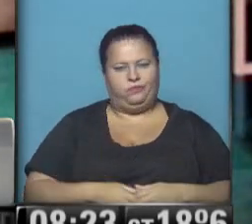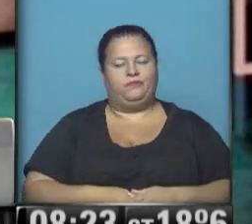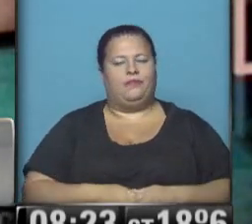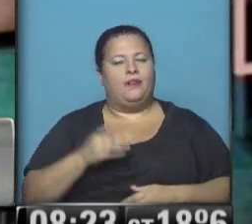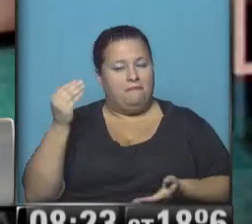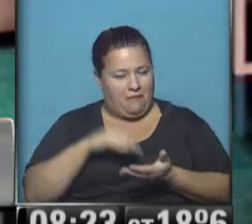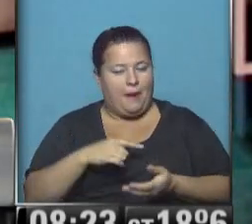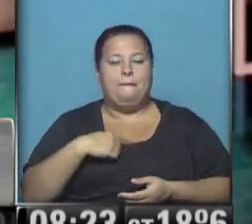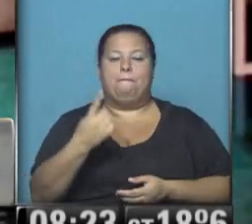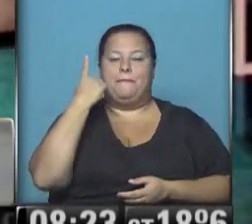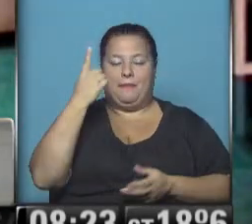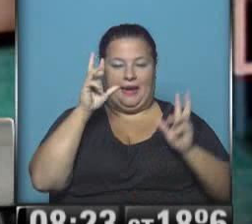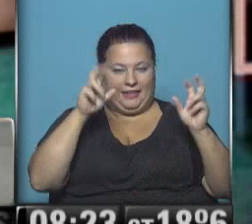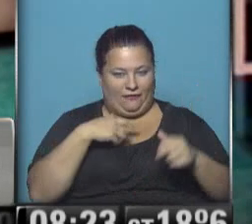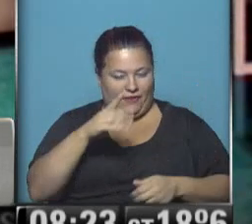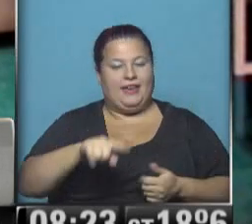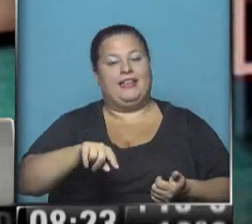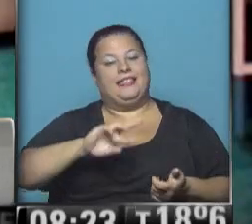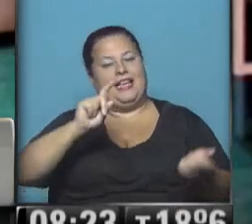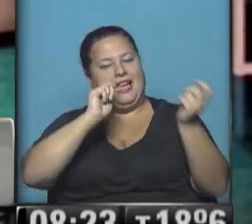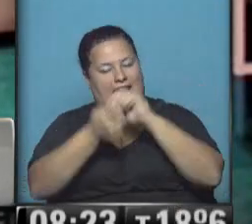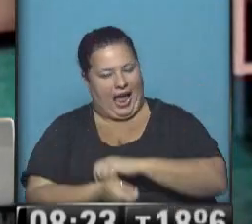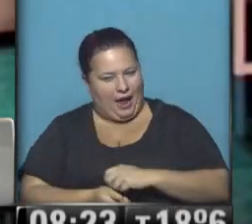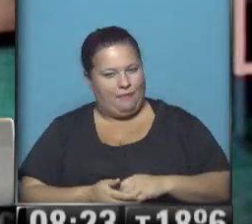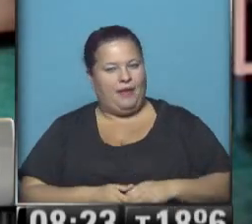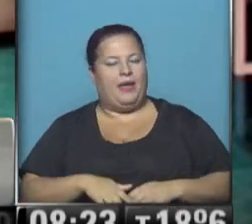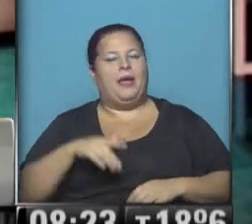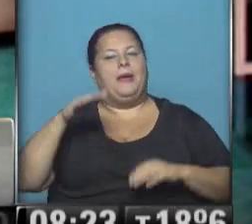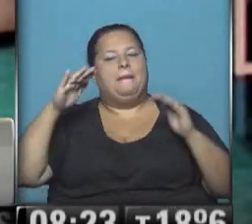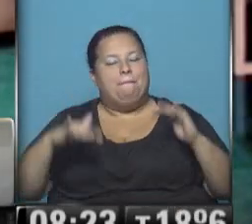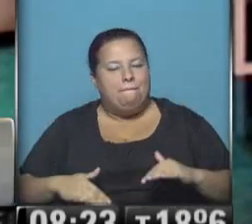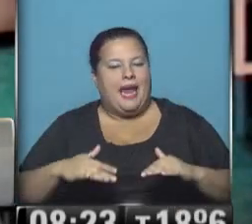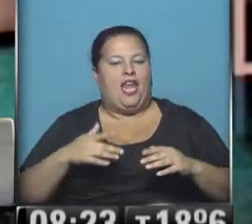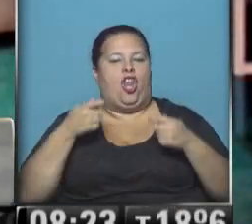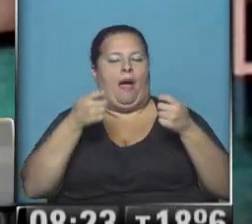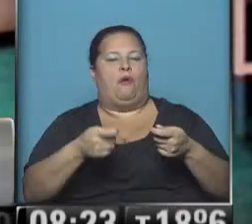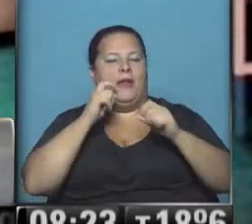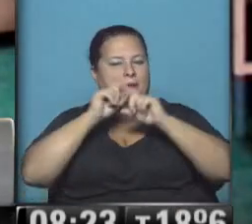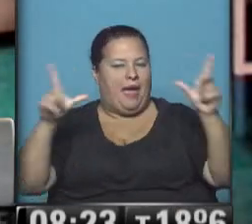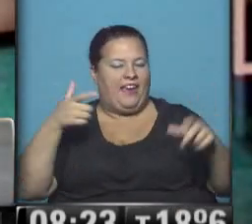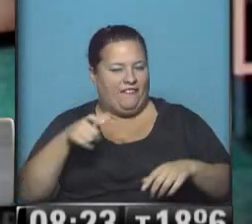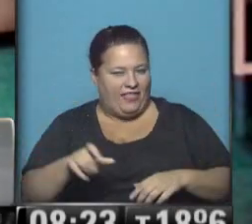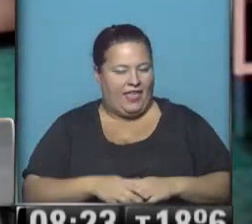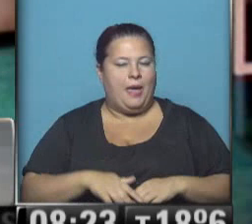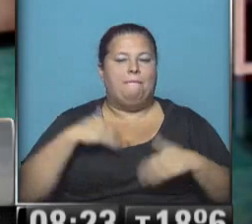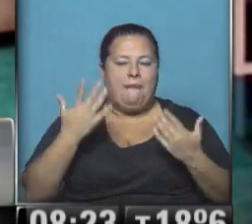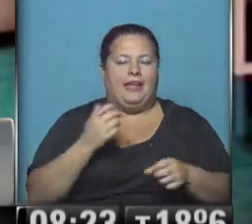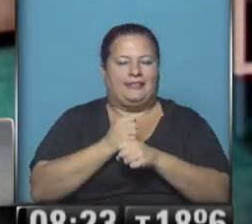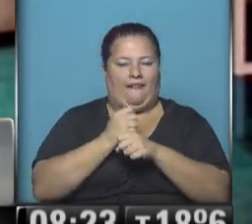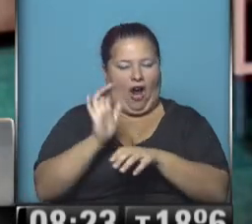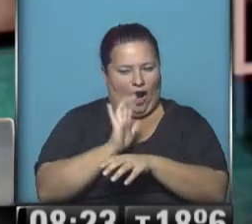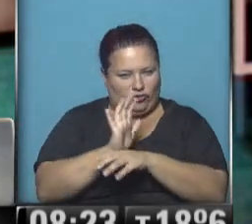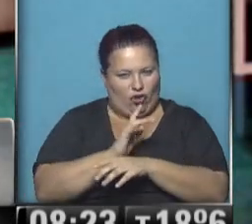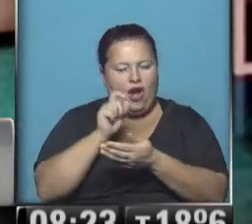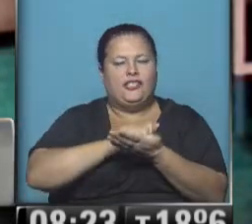volver a ir a verla? Fui la primera versión. Sí. Esta ya está modificada. Sí. Tiene menos aporte de soporte de imagen en video y más trabajo actoral.